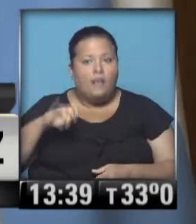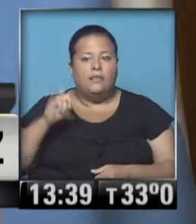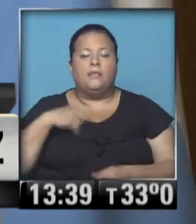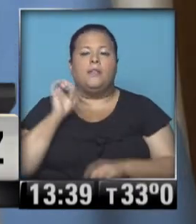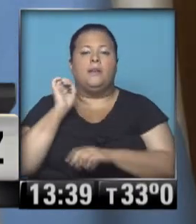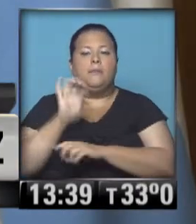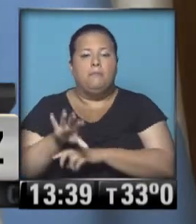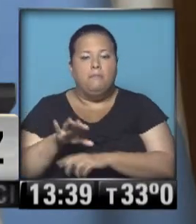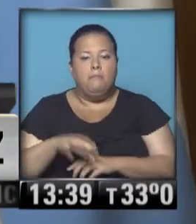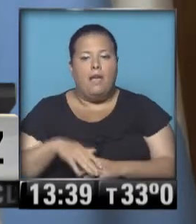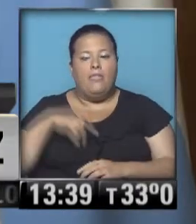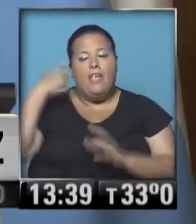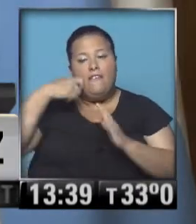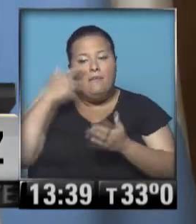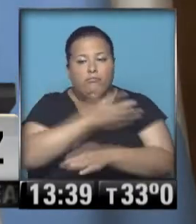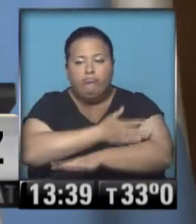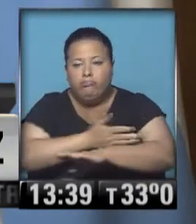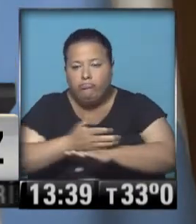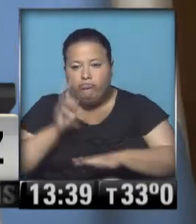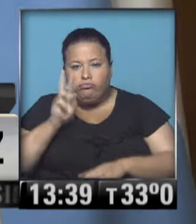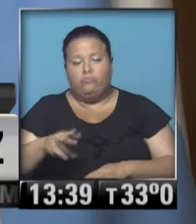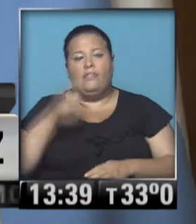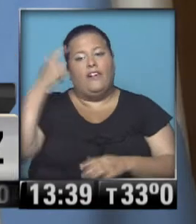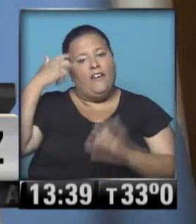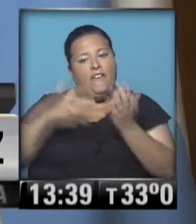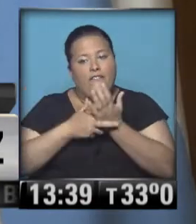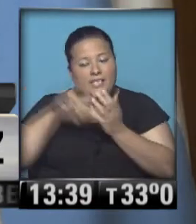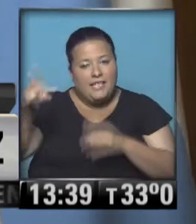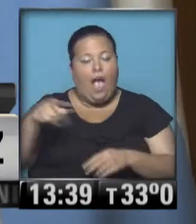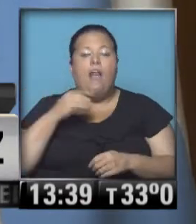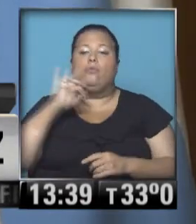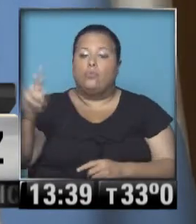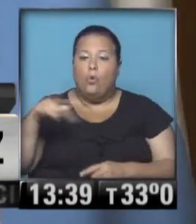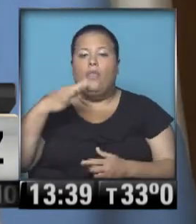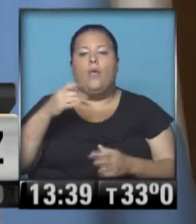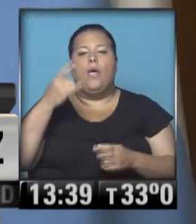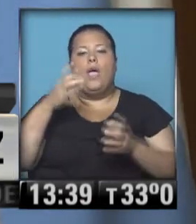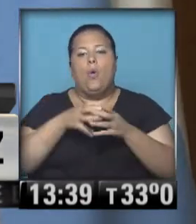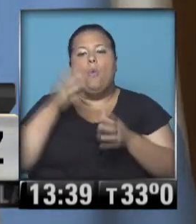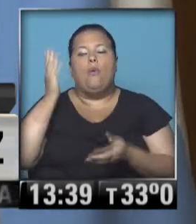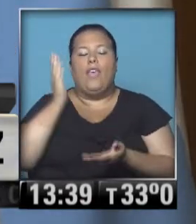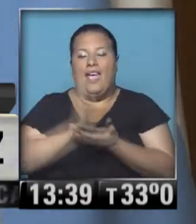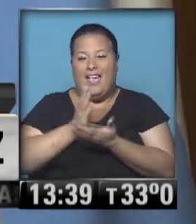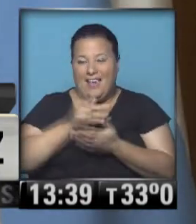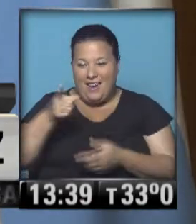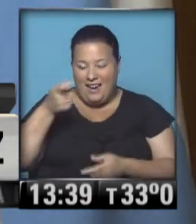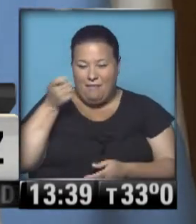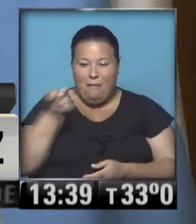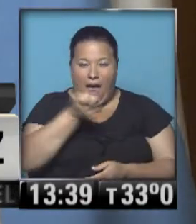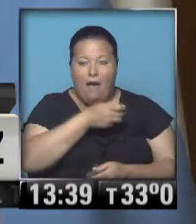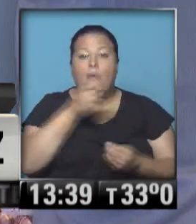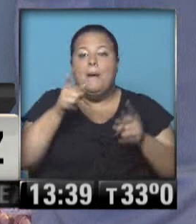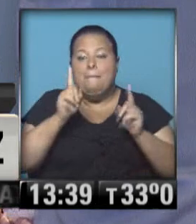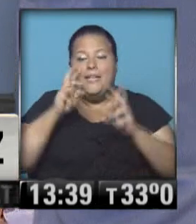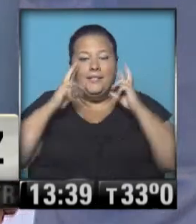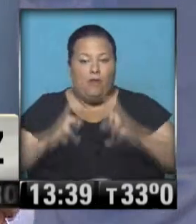mandar la filmación completa a la Fiscalía Federal en turno, que es la de la Unidad de Delito de Lesa Humanidad, porque es donde